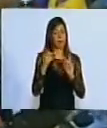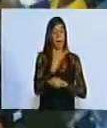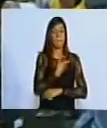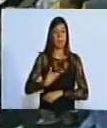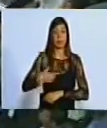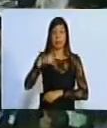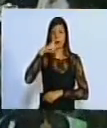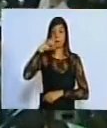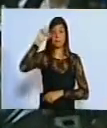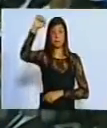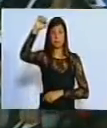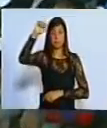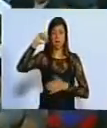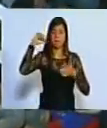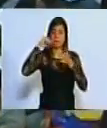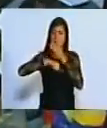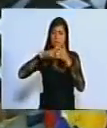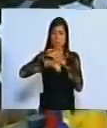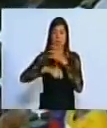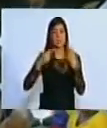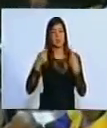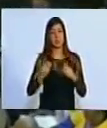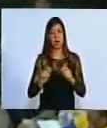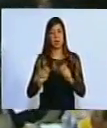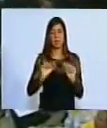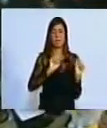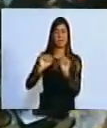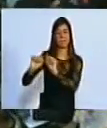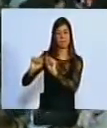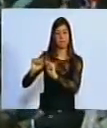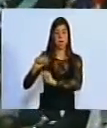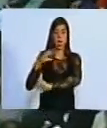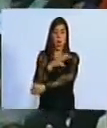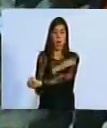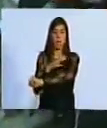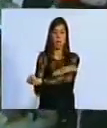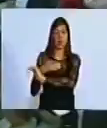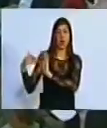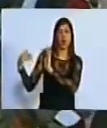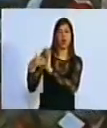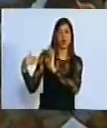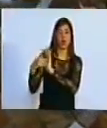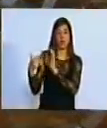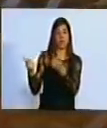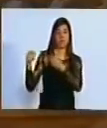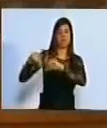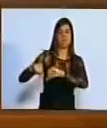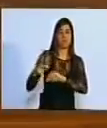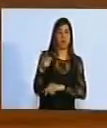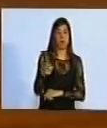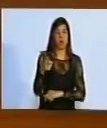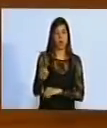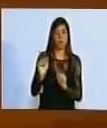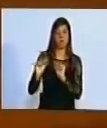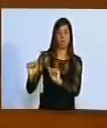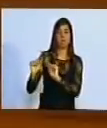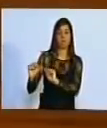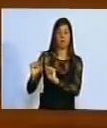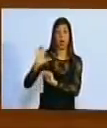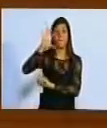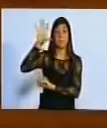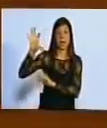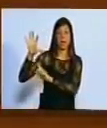pueblo, está dando la batalla por derrotar los intereses apátridas y las presiones